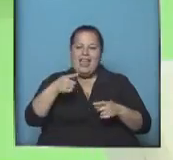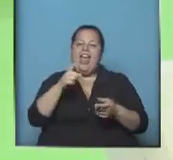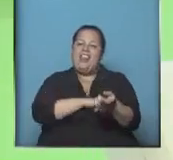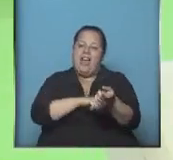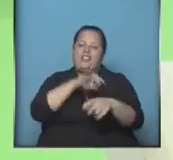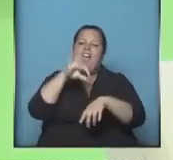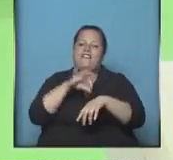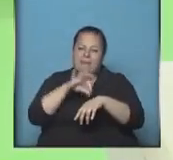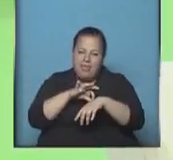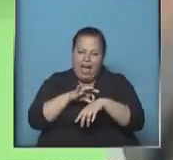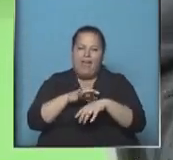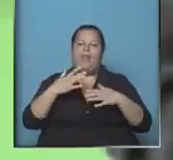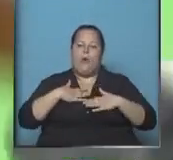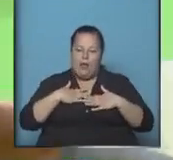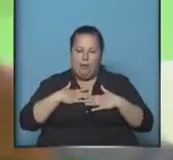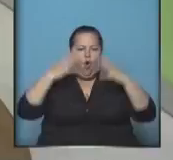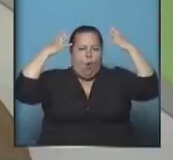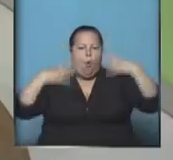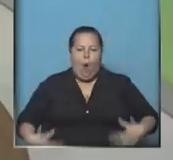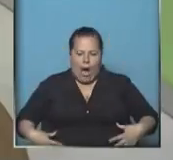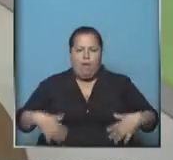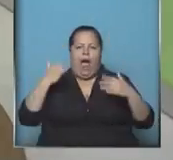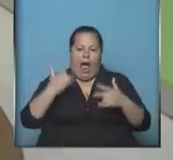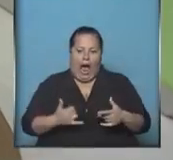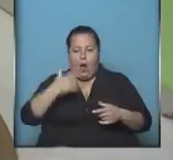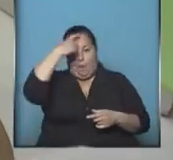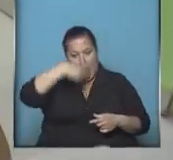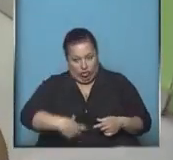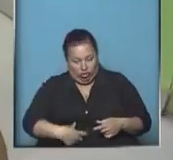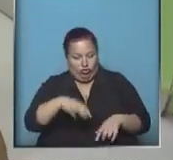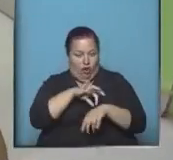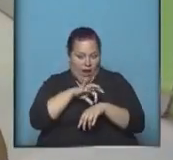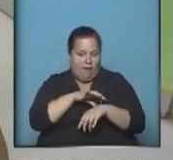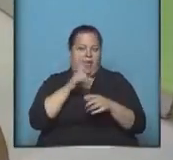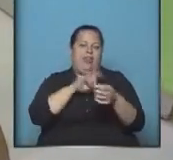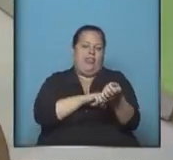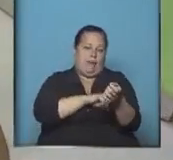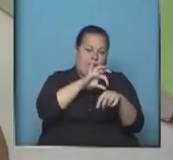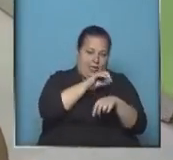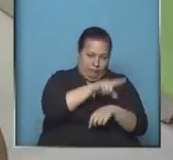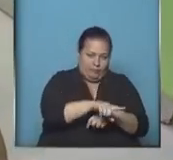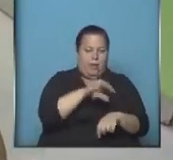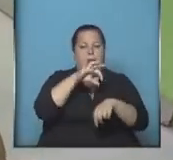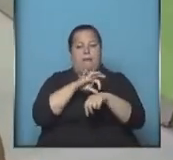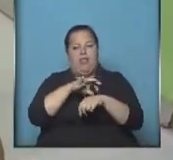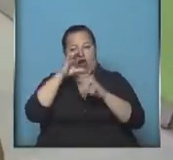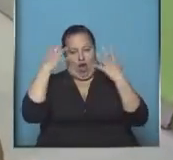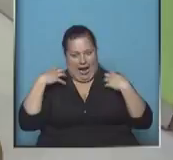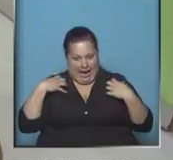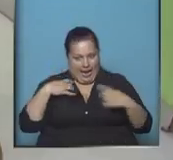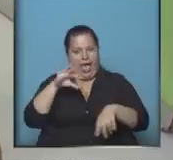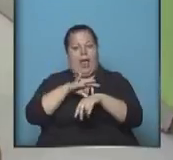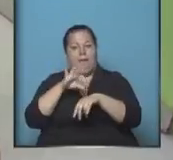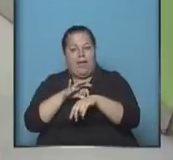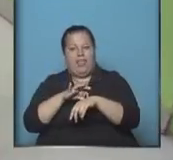diabetes es una enfermedad sistémica de todo el cuerpo que involucra un paciente con su médico diabetólogo con su médico clínico con